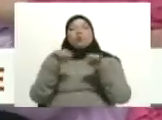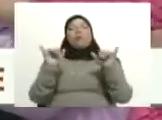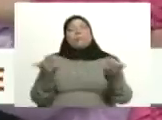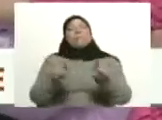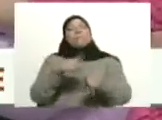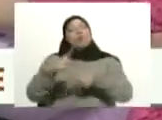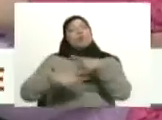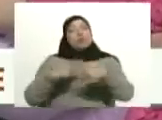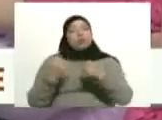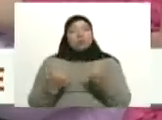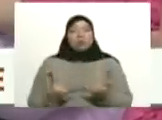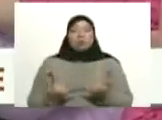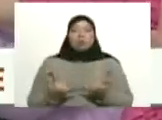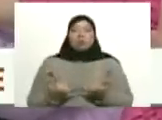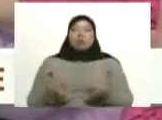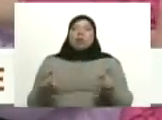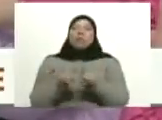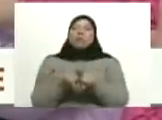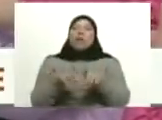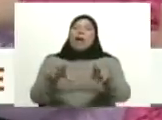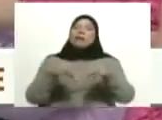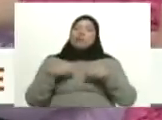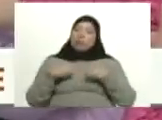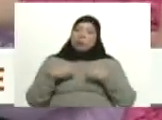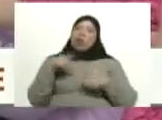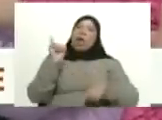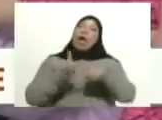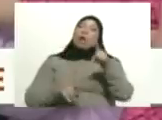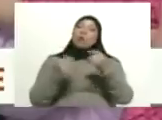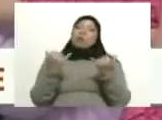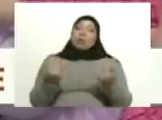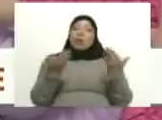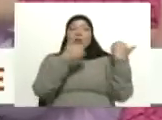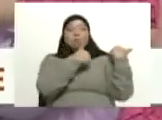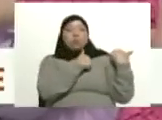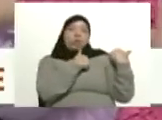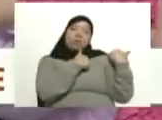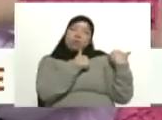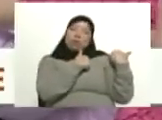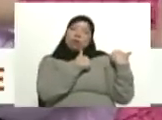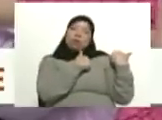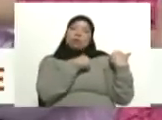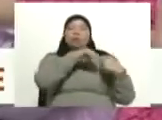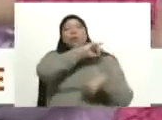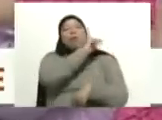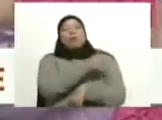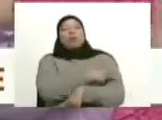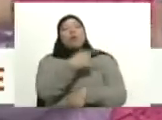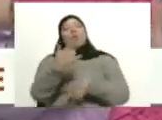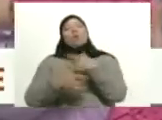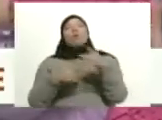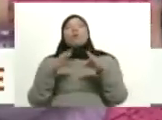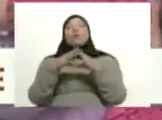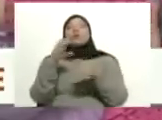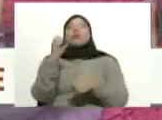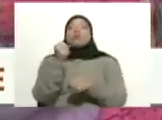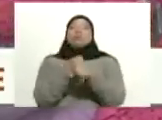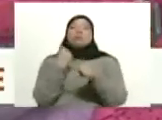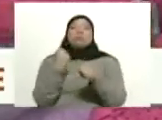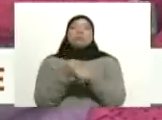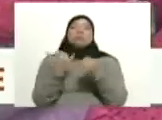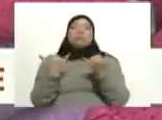ceder un poco, todos tuvimos que asumir algunas responsabilidades y la fortaleza de este Consejo Nacional Electoral viene